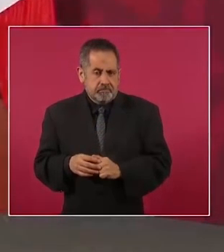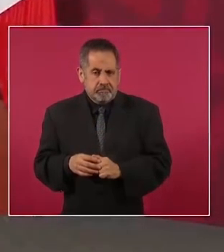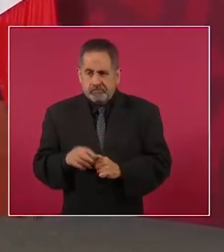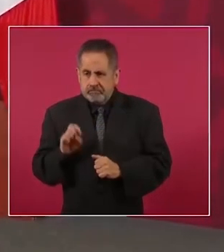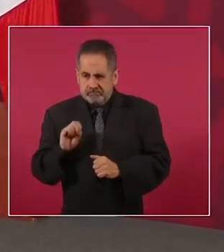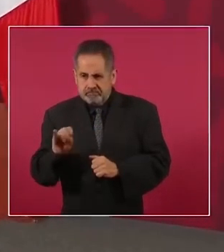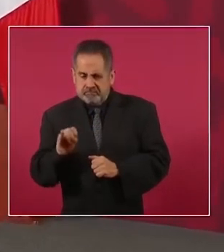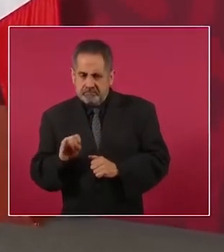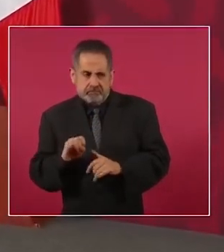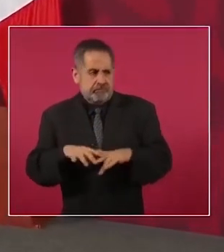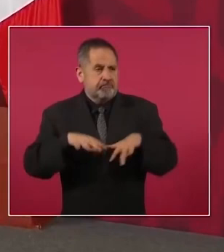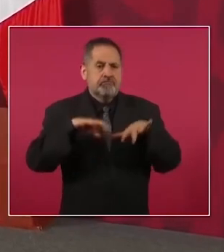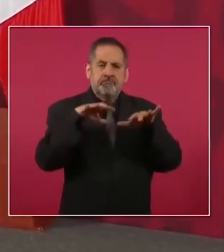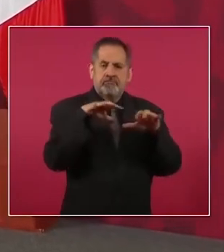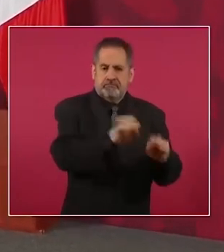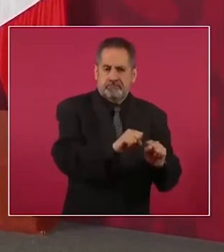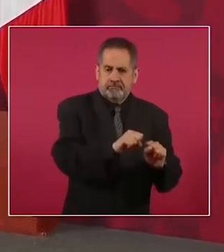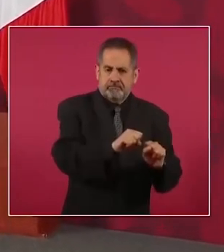aprenderlo